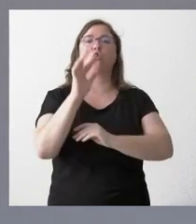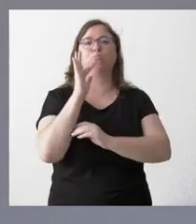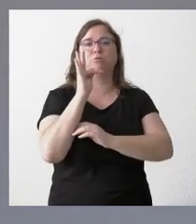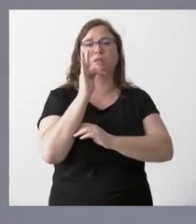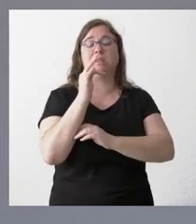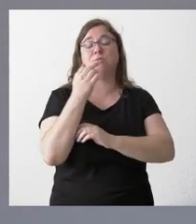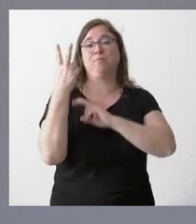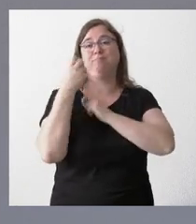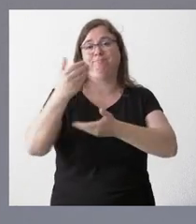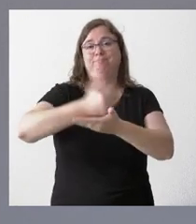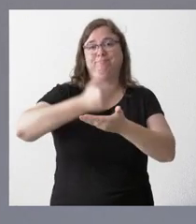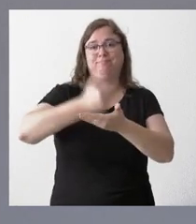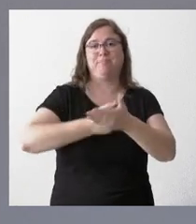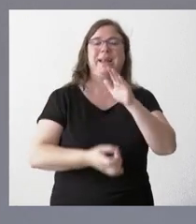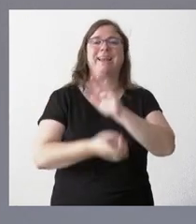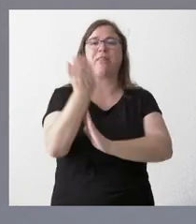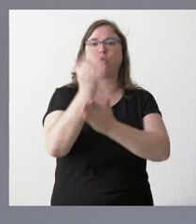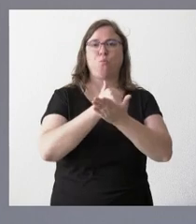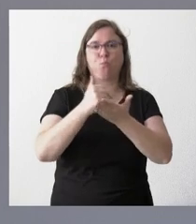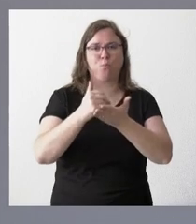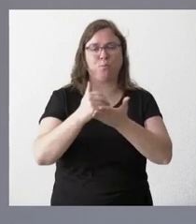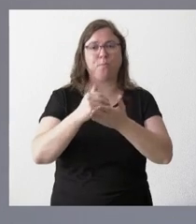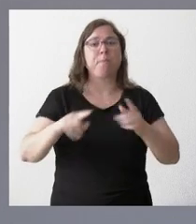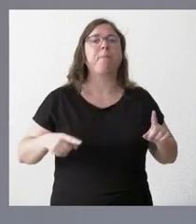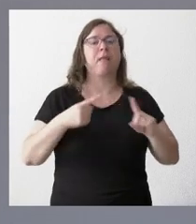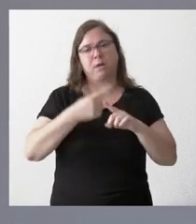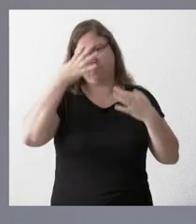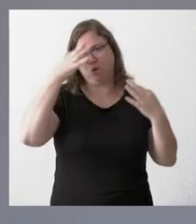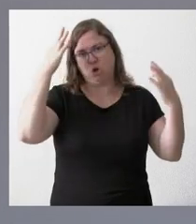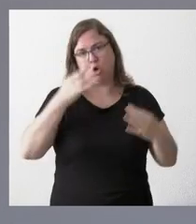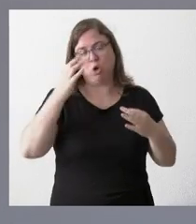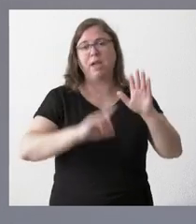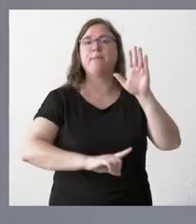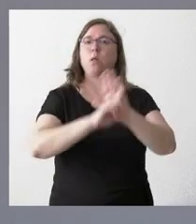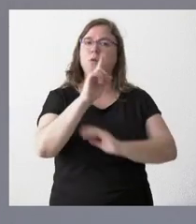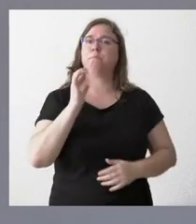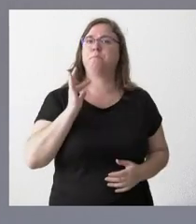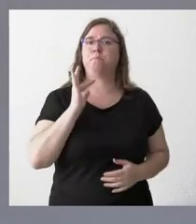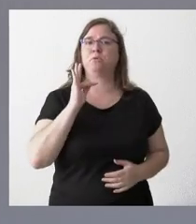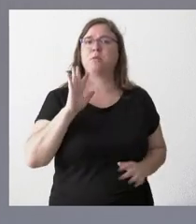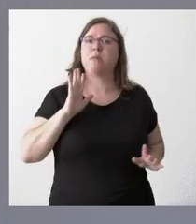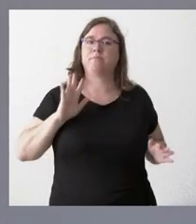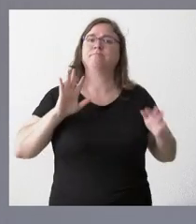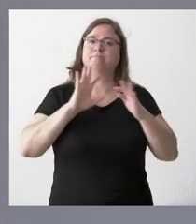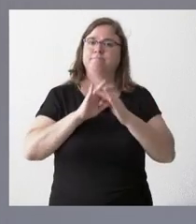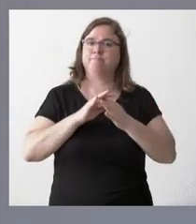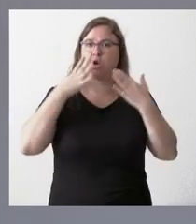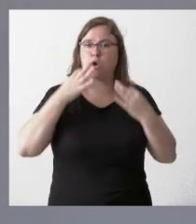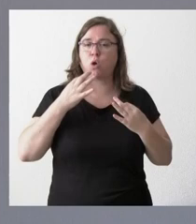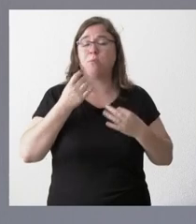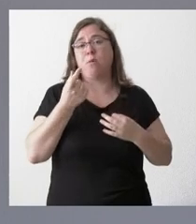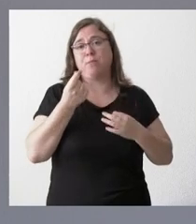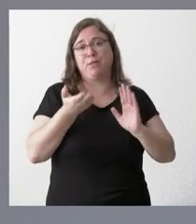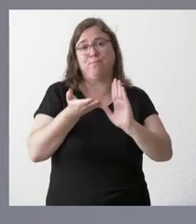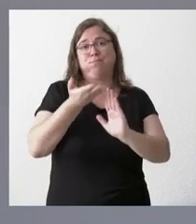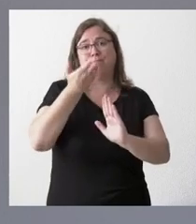recaudación para el modelo de financiación de las comunidades autónomas. Lógicamente, esta evolución positiva tiene mucho que ver con el incremento de la inflación,